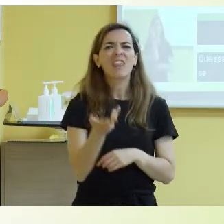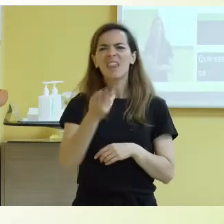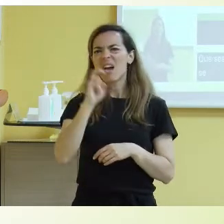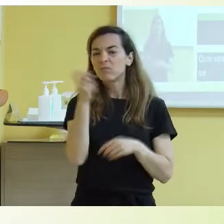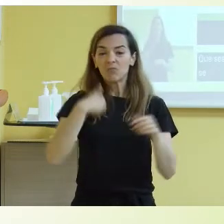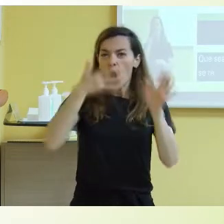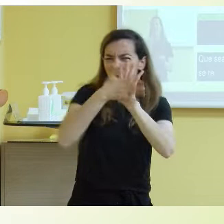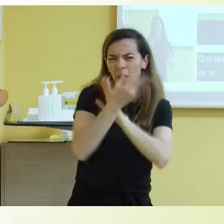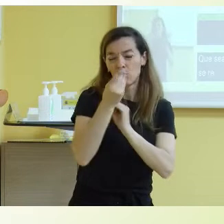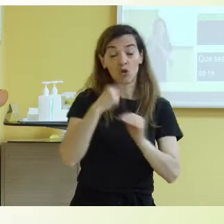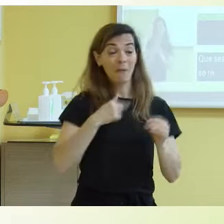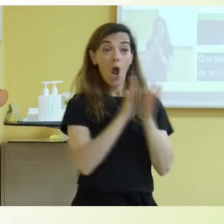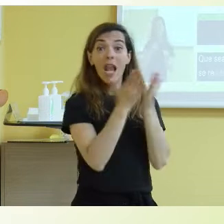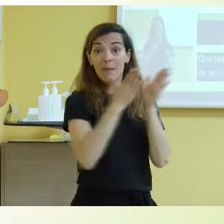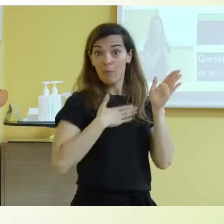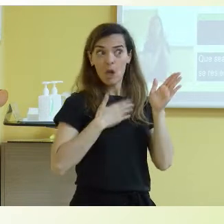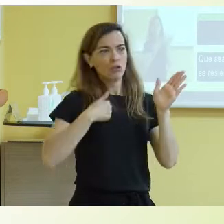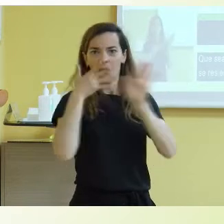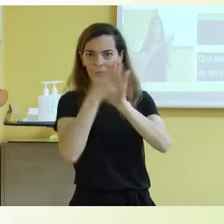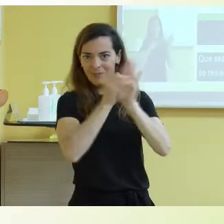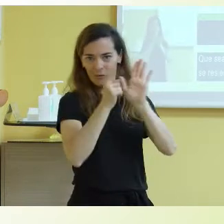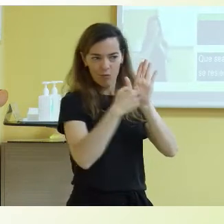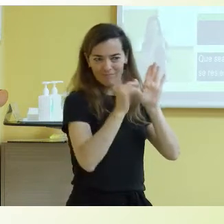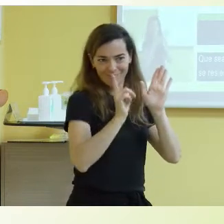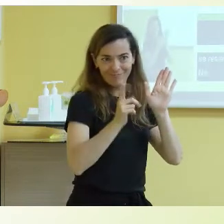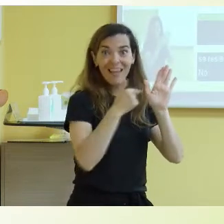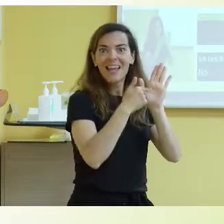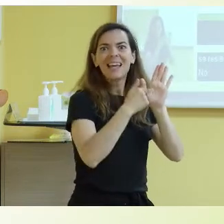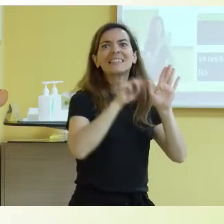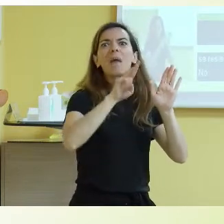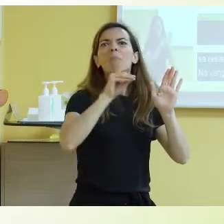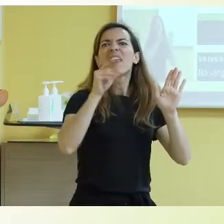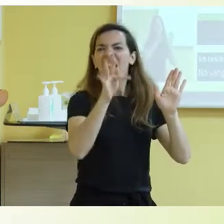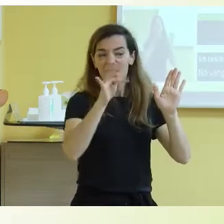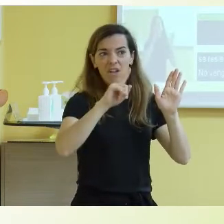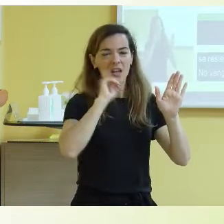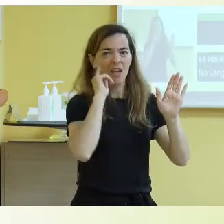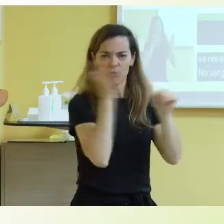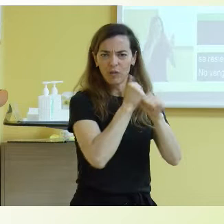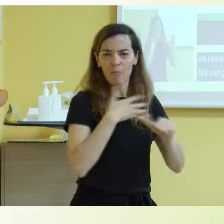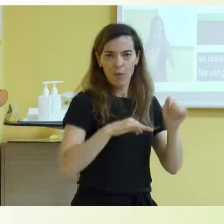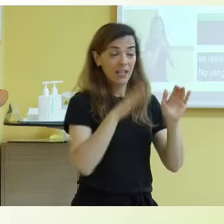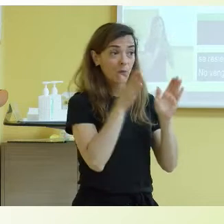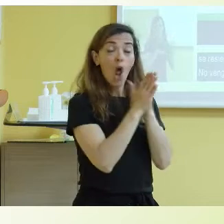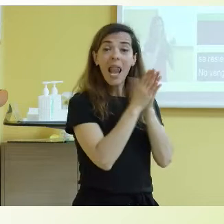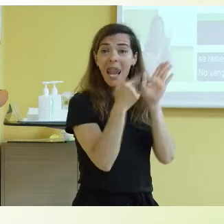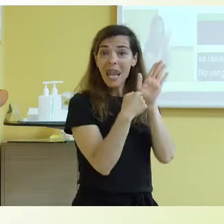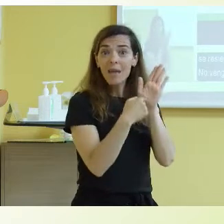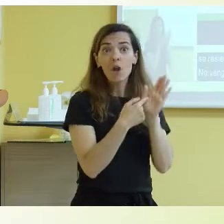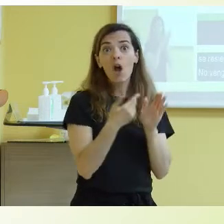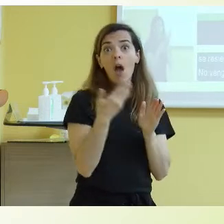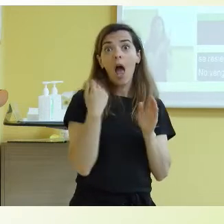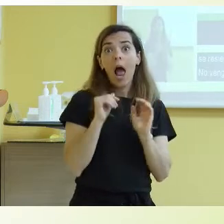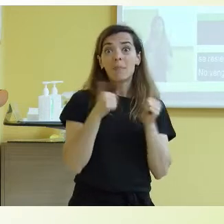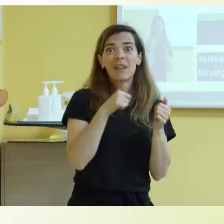libro, no vengo a hablar de mi libro, pero de paso abro este gratis. Este lo podéis encontrar en PDF hoy en día porque es un libro, al principio tenía un embargo por